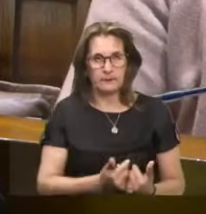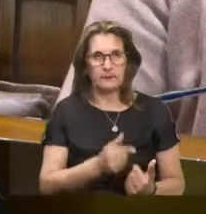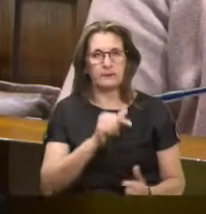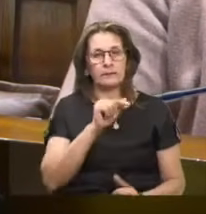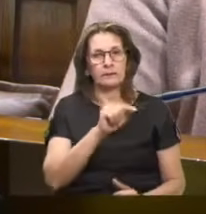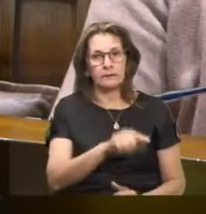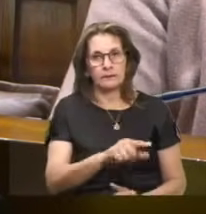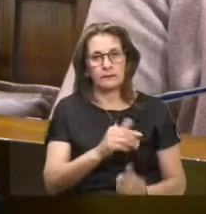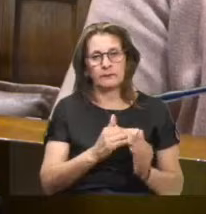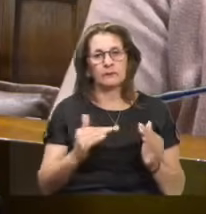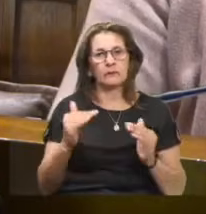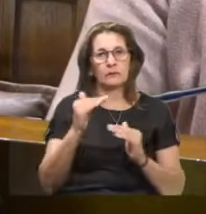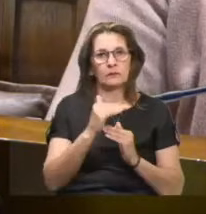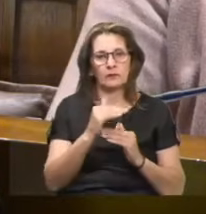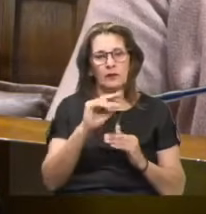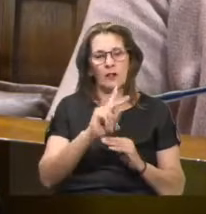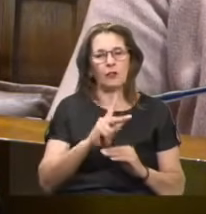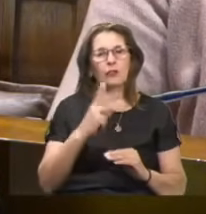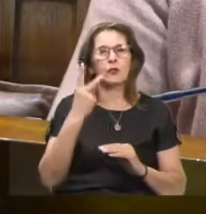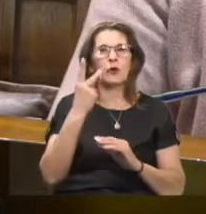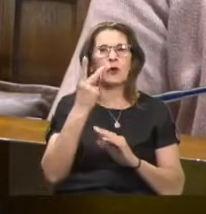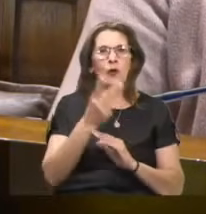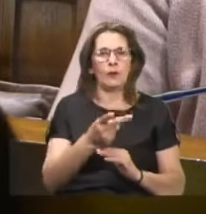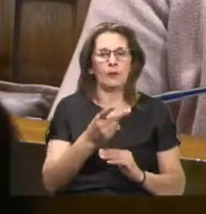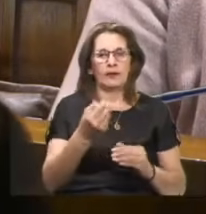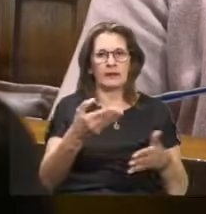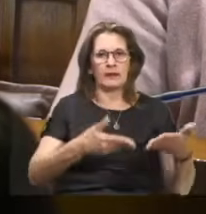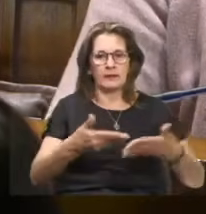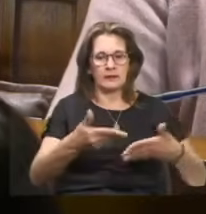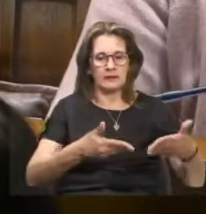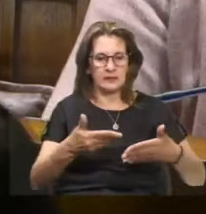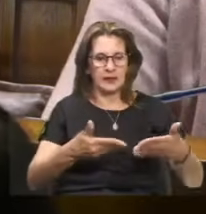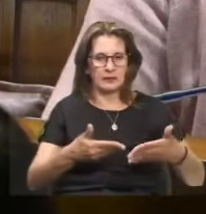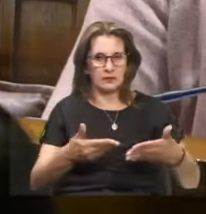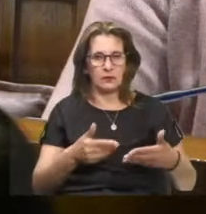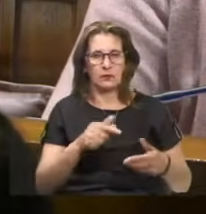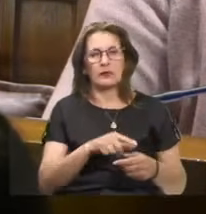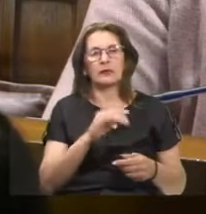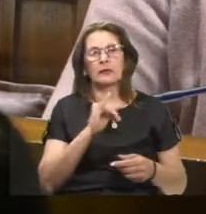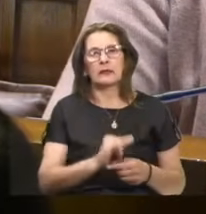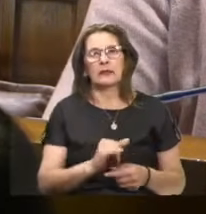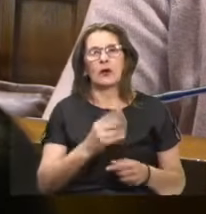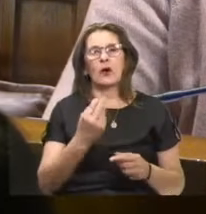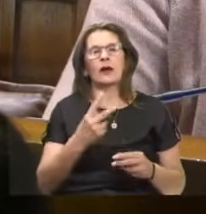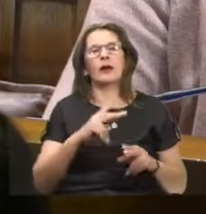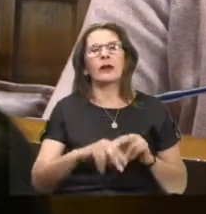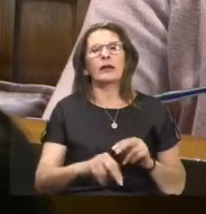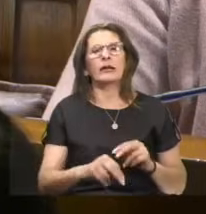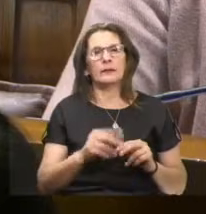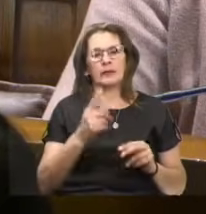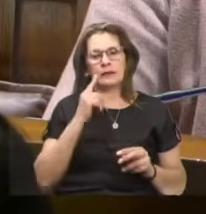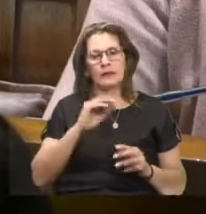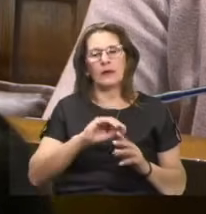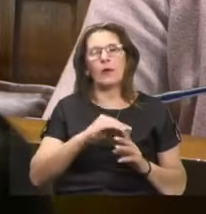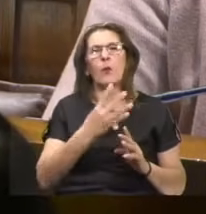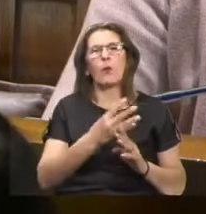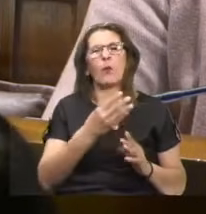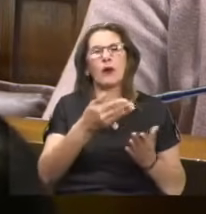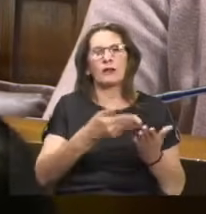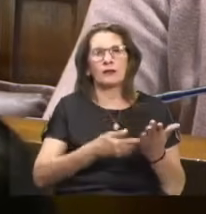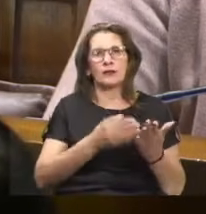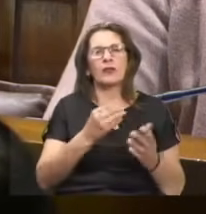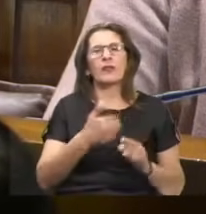que superen el doble del máximo de las licitaciones abreviadas y con el límite del cuádruple del máximo de